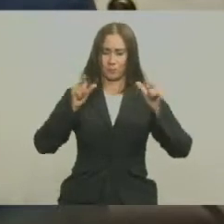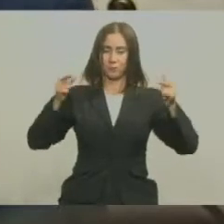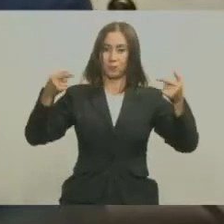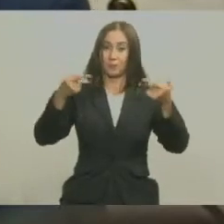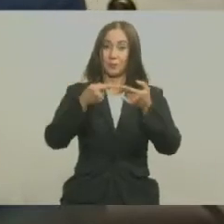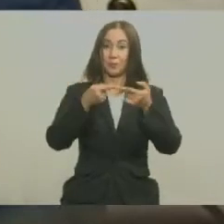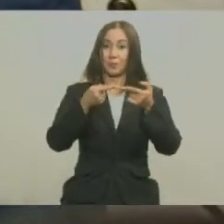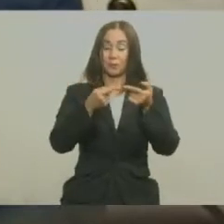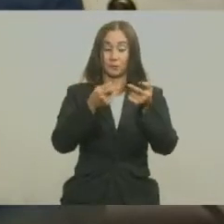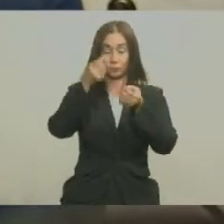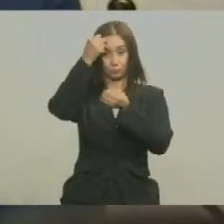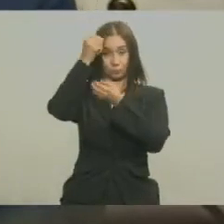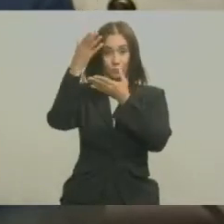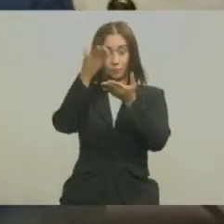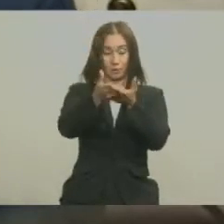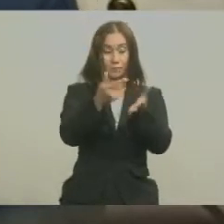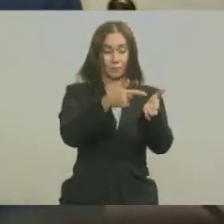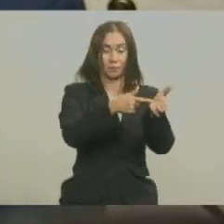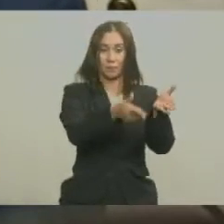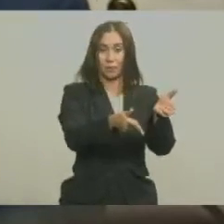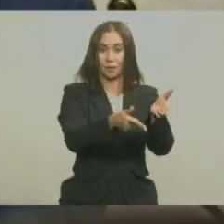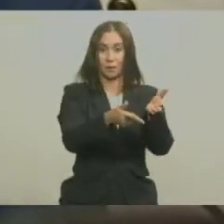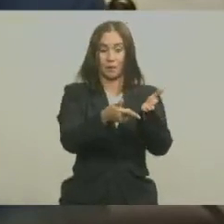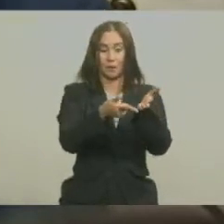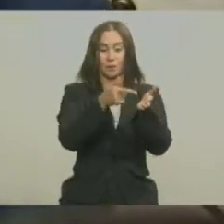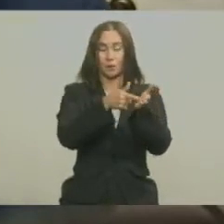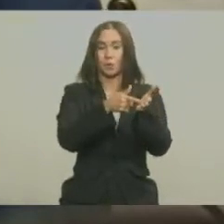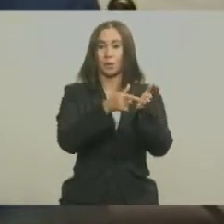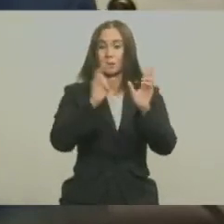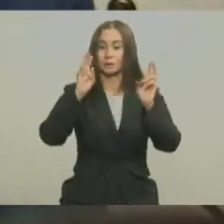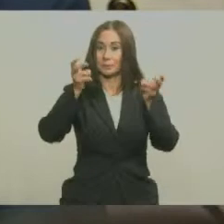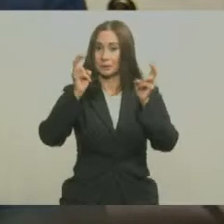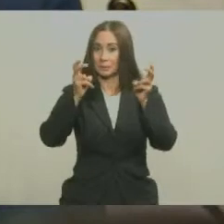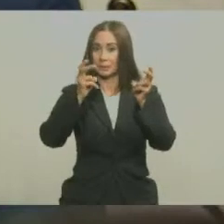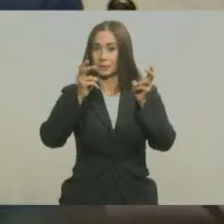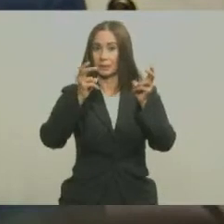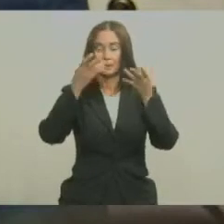con la solución definitiva del tema, es decir, la